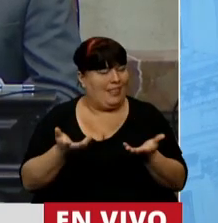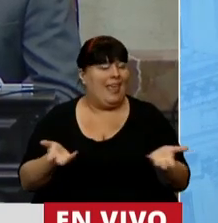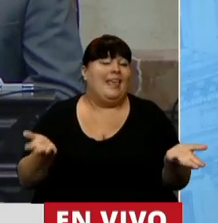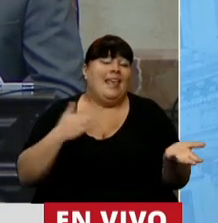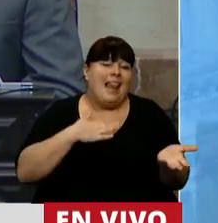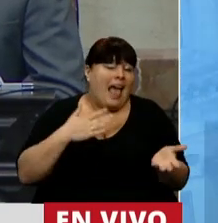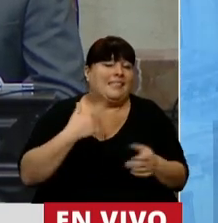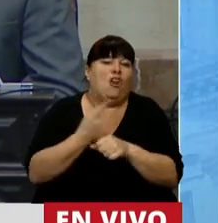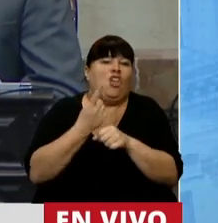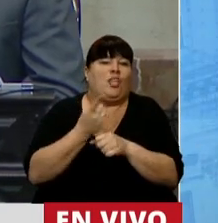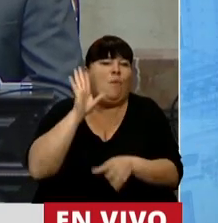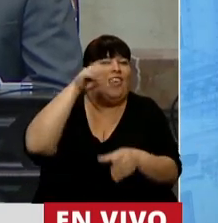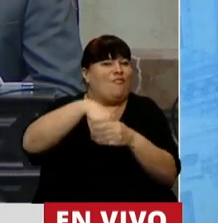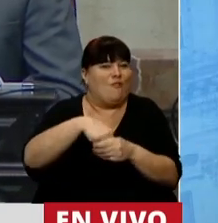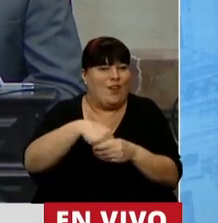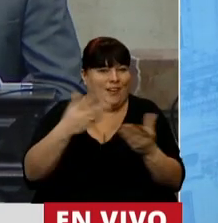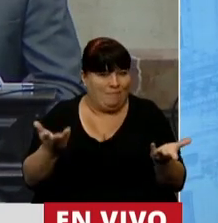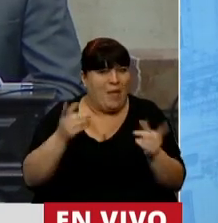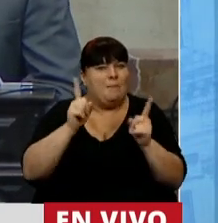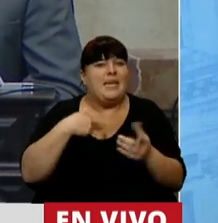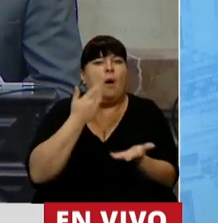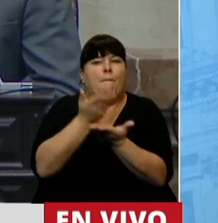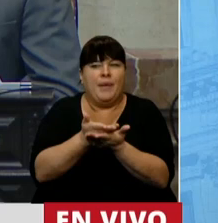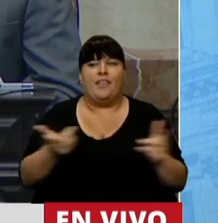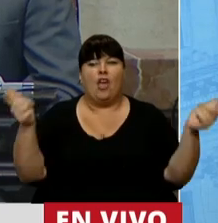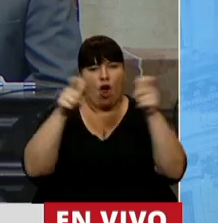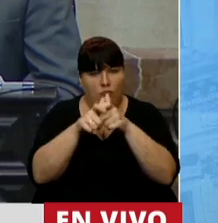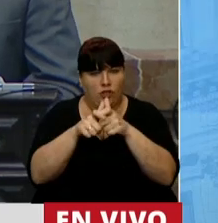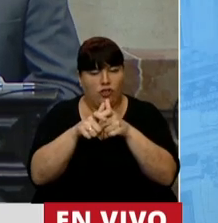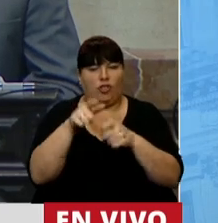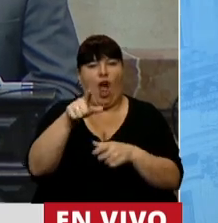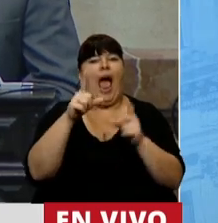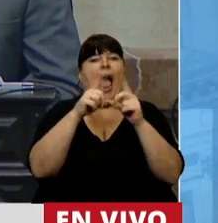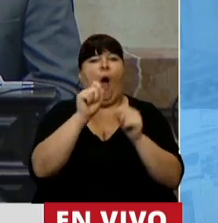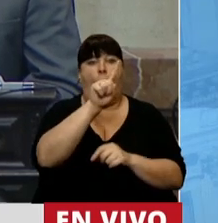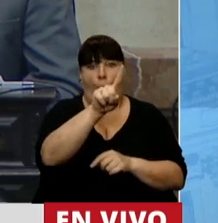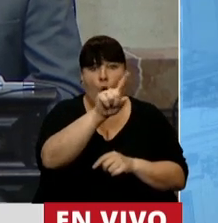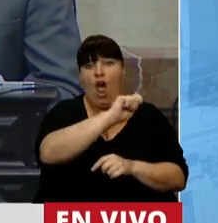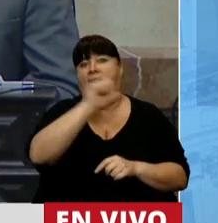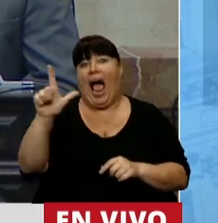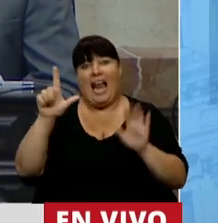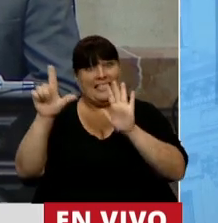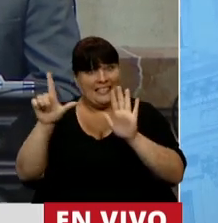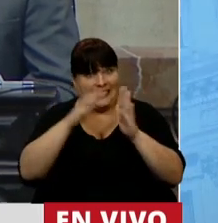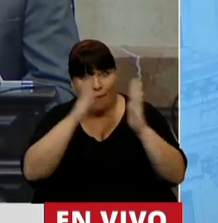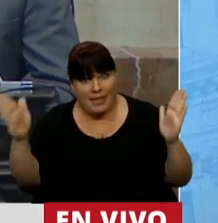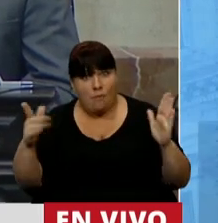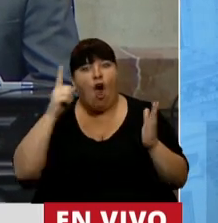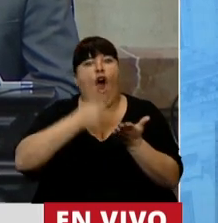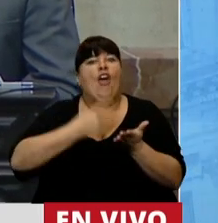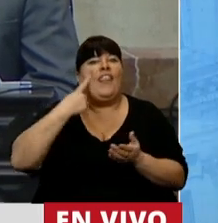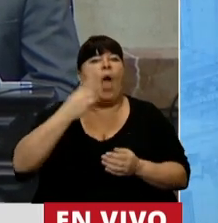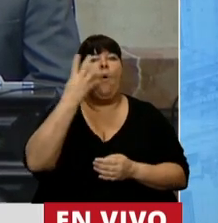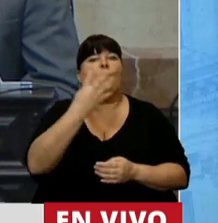Lamentablemente, no lo pudimos incluir, como hemos pedido en la comisión, que del artículo 1 al 7 del orden del